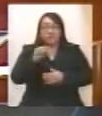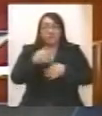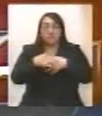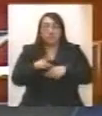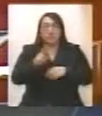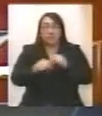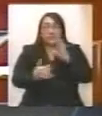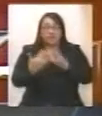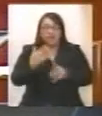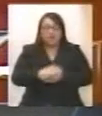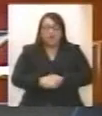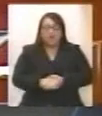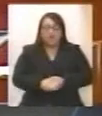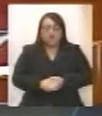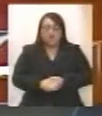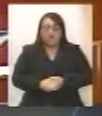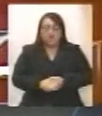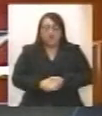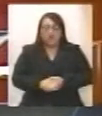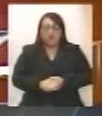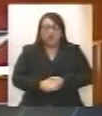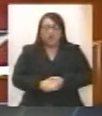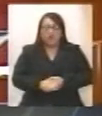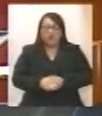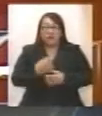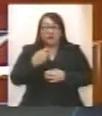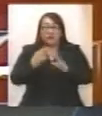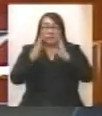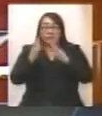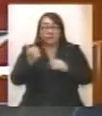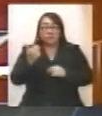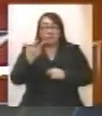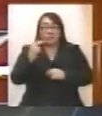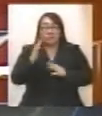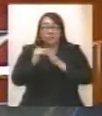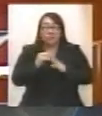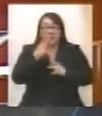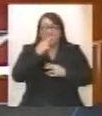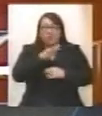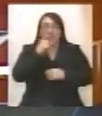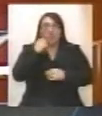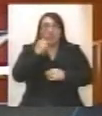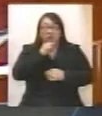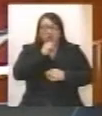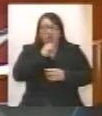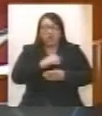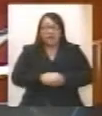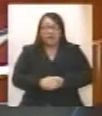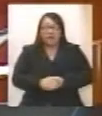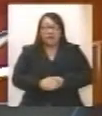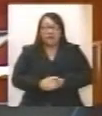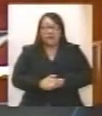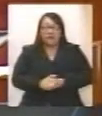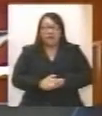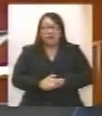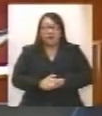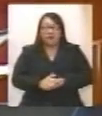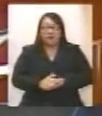del 2015 estará atendiendo a 3 millones de niños y niñas. A dicho